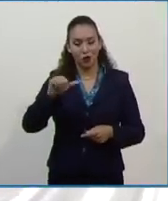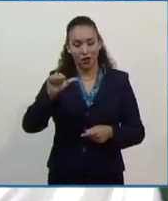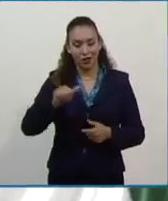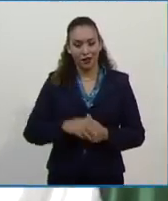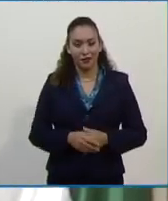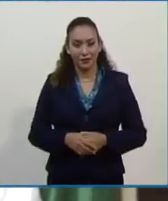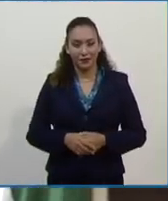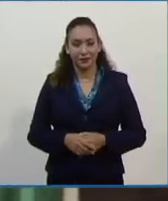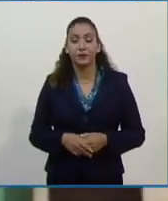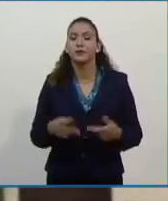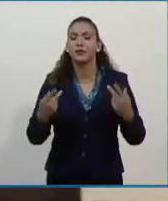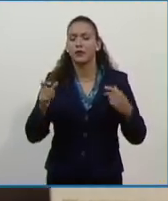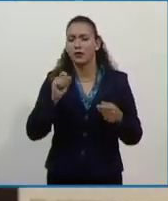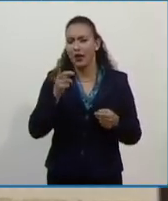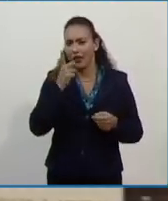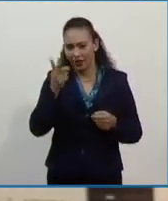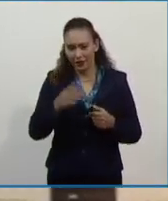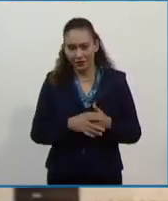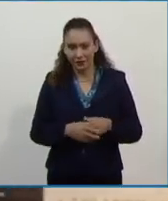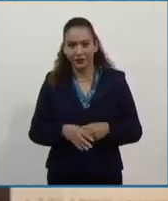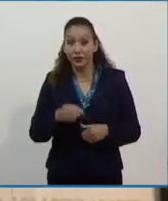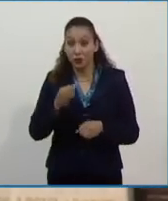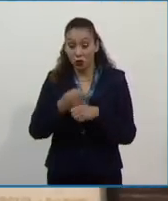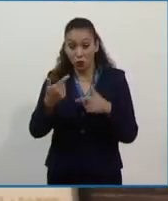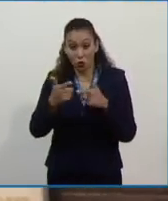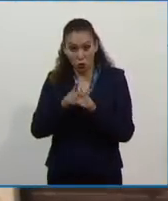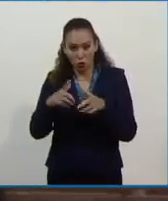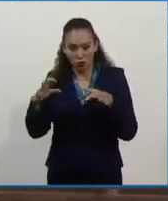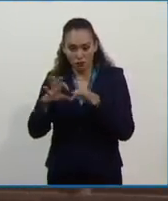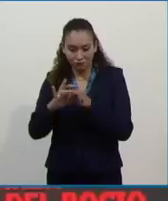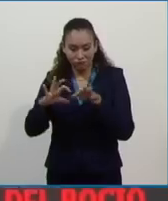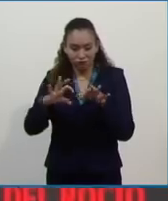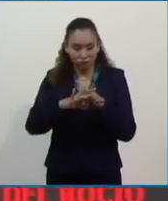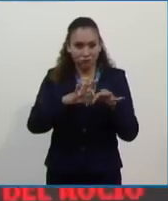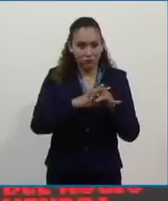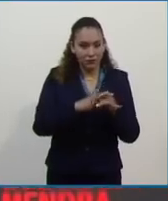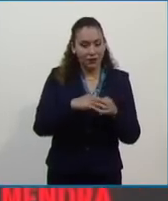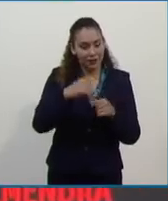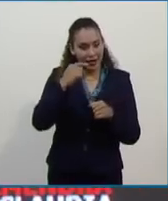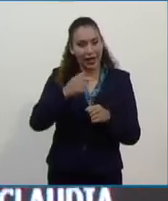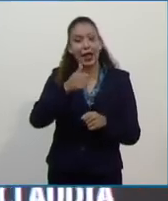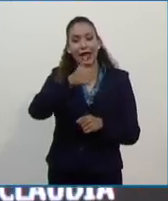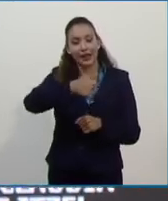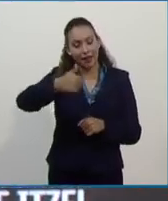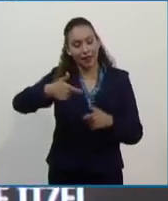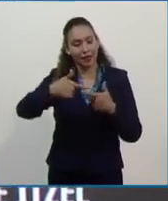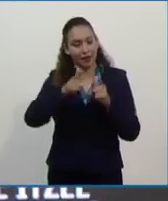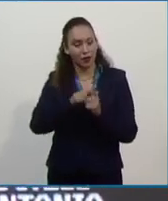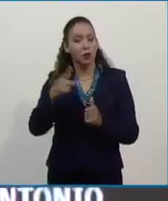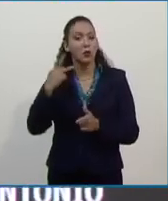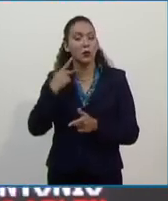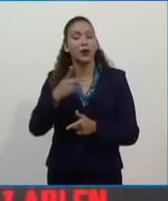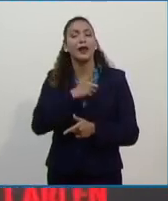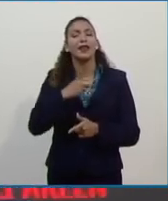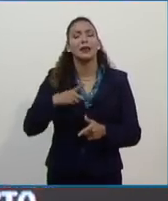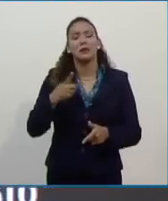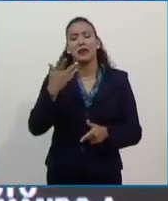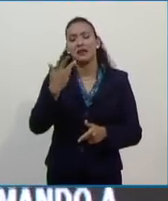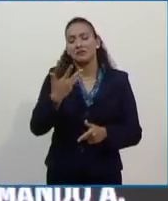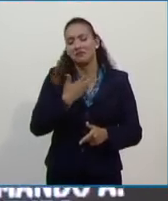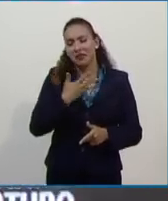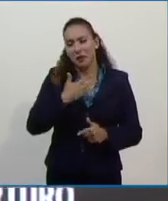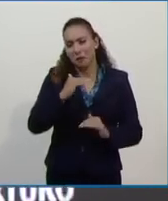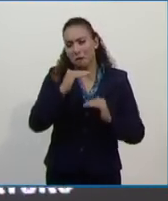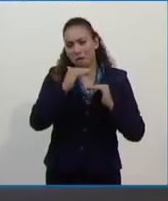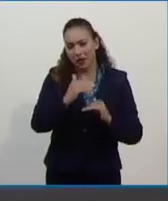Especialistas indicaron que a través del esquema de coaliciones, los partidos políticos han buscado darle la vuelta a la Constitución para lograr